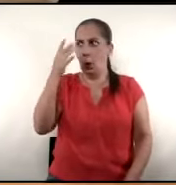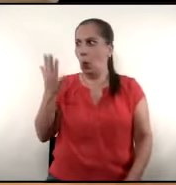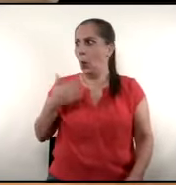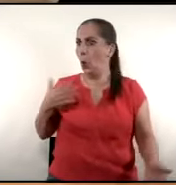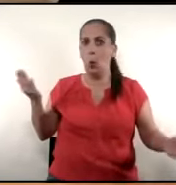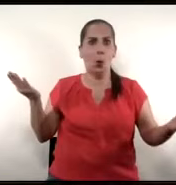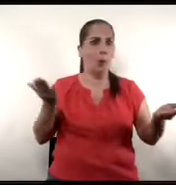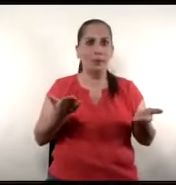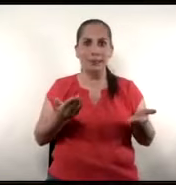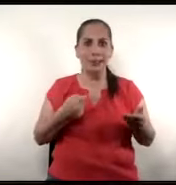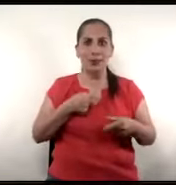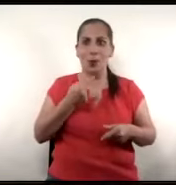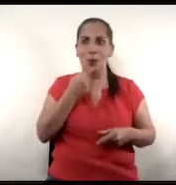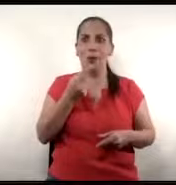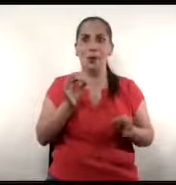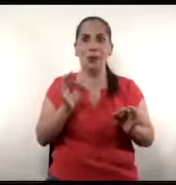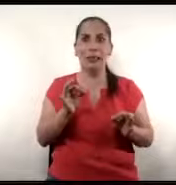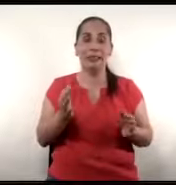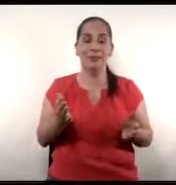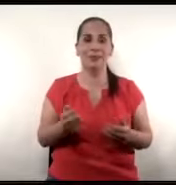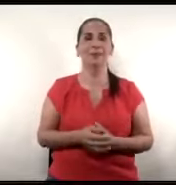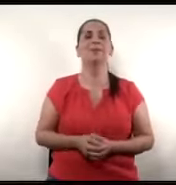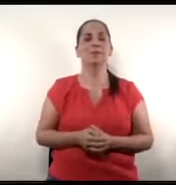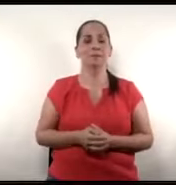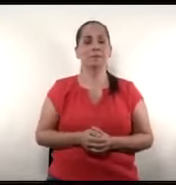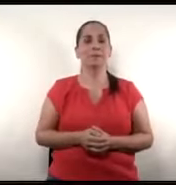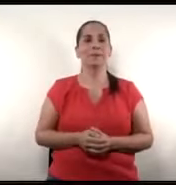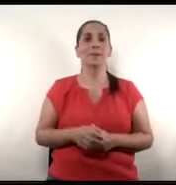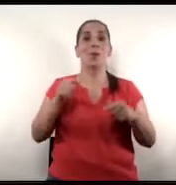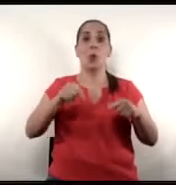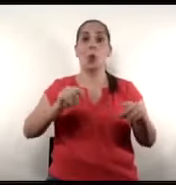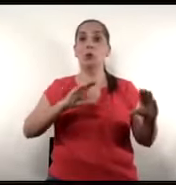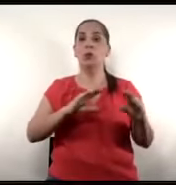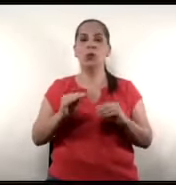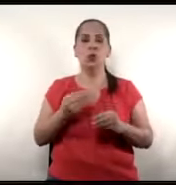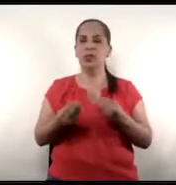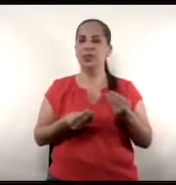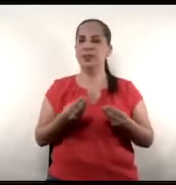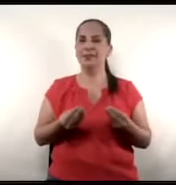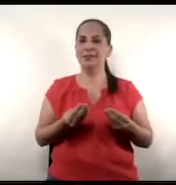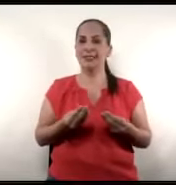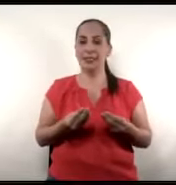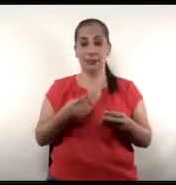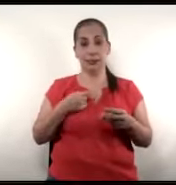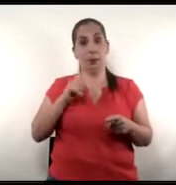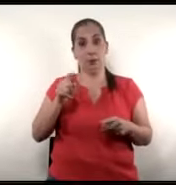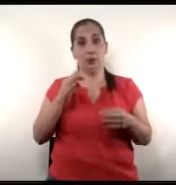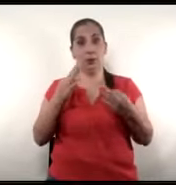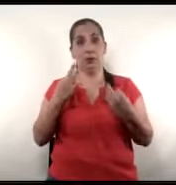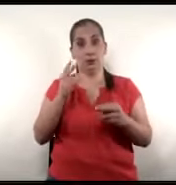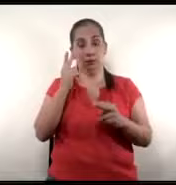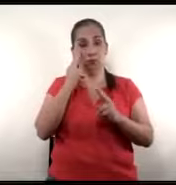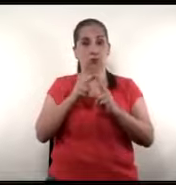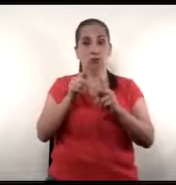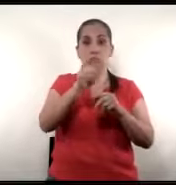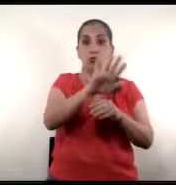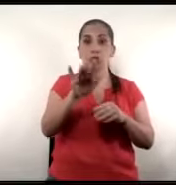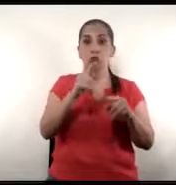presentarlo y hacerlo bien. El reto esta noche, don Eli, es que logremos pues no solo conocer obviamente sus